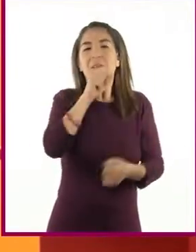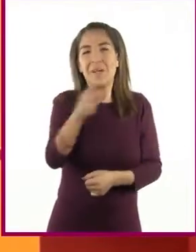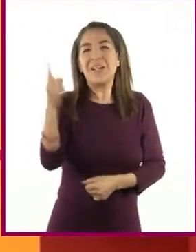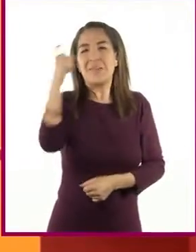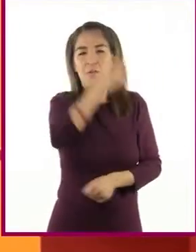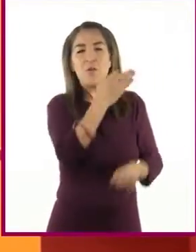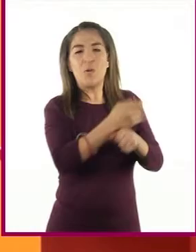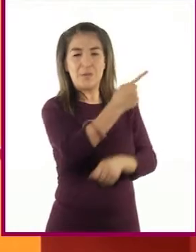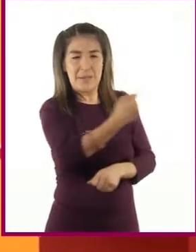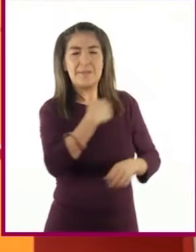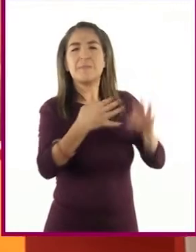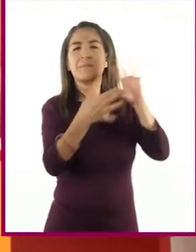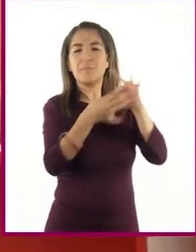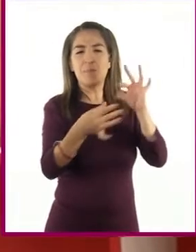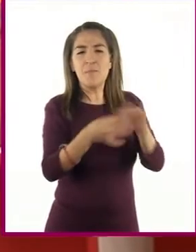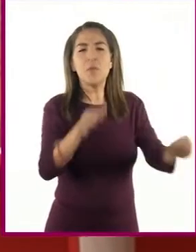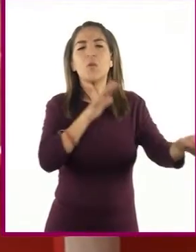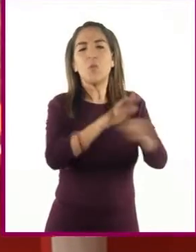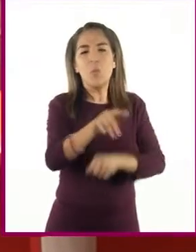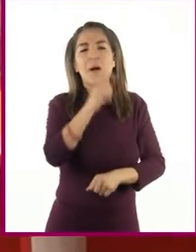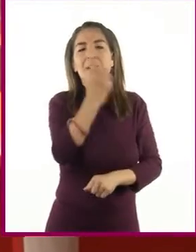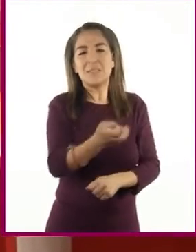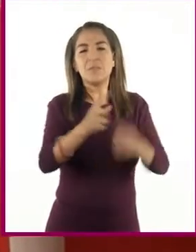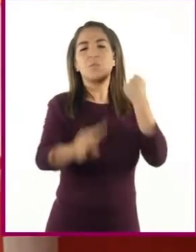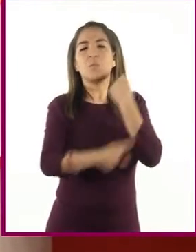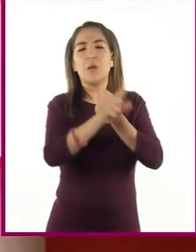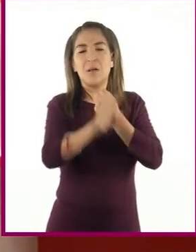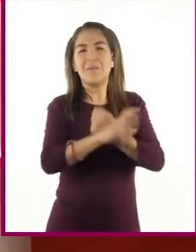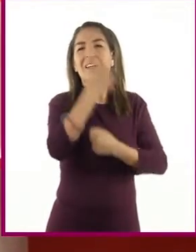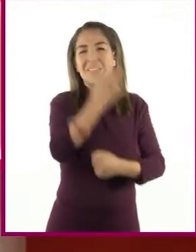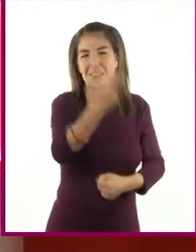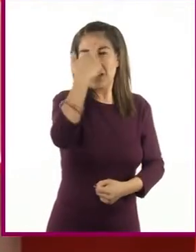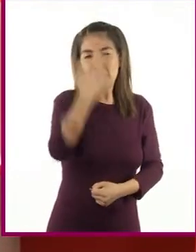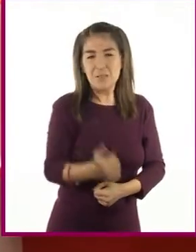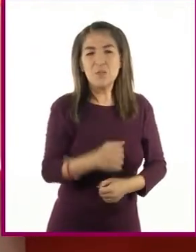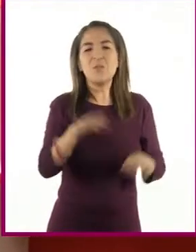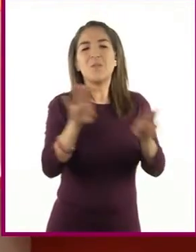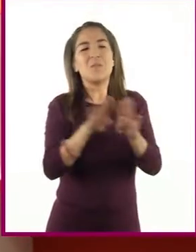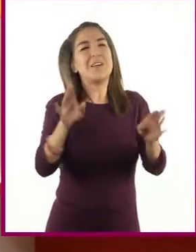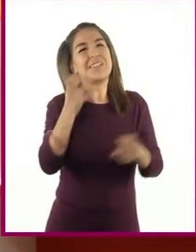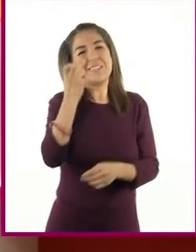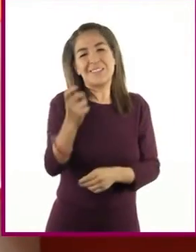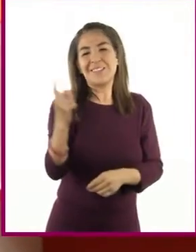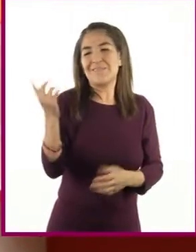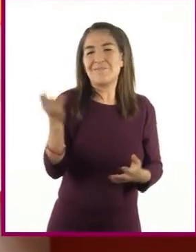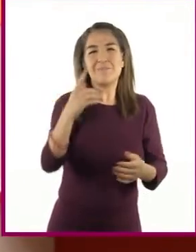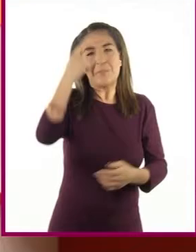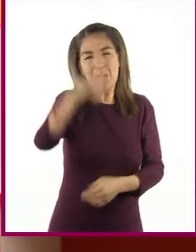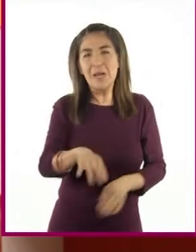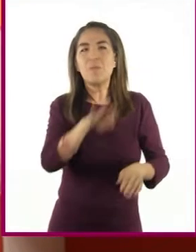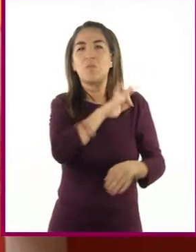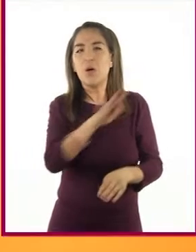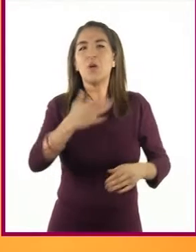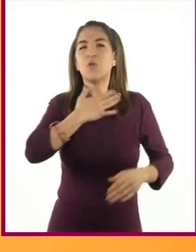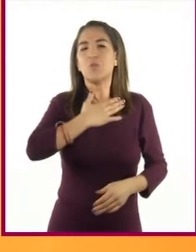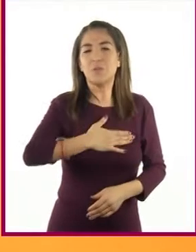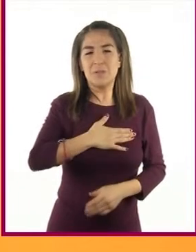nos explicó, ¿cuáles son las principales causas por las que se ve entorpecido el acceso a la justicia?